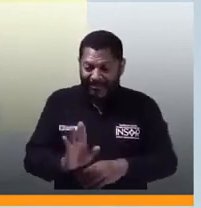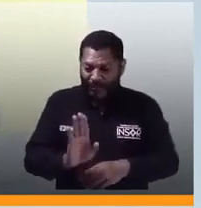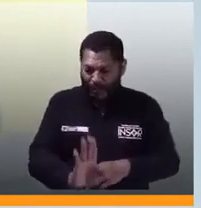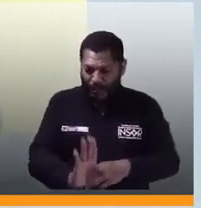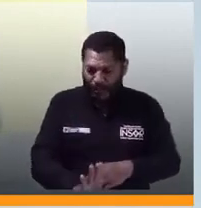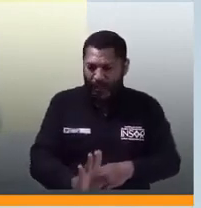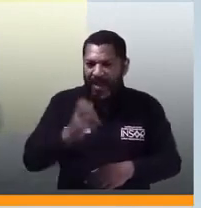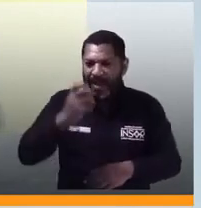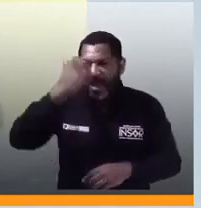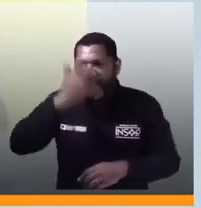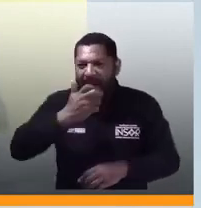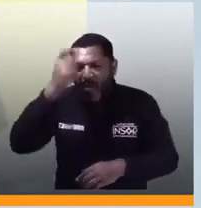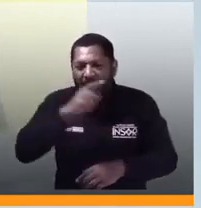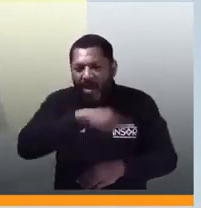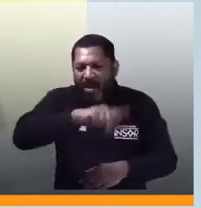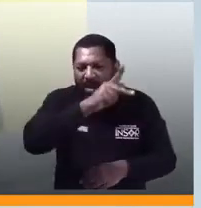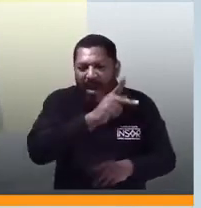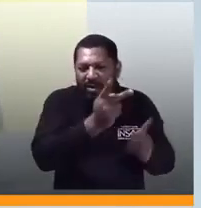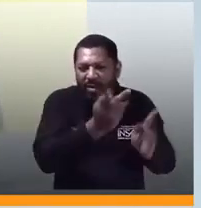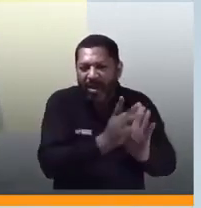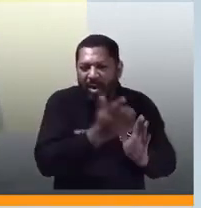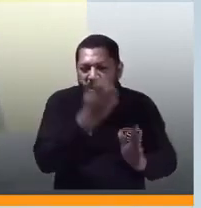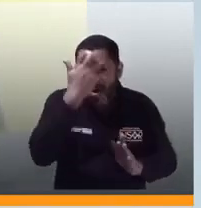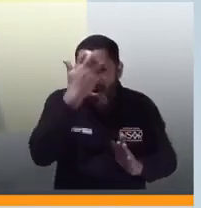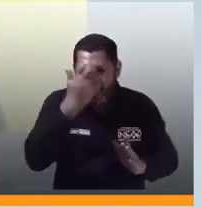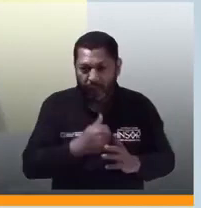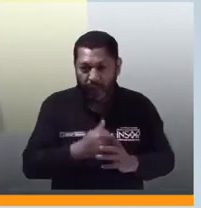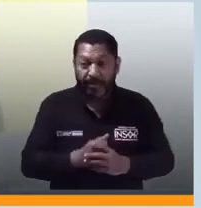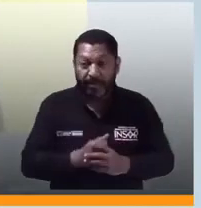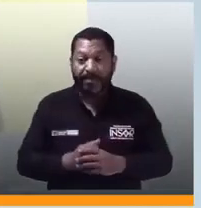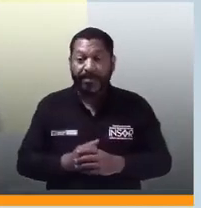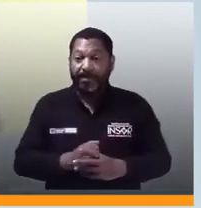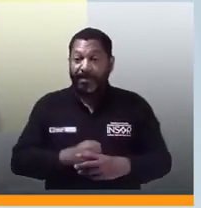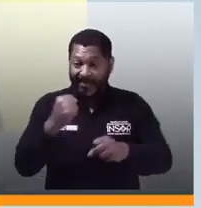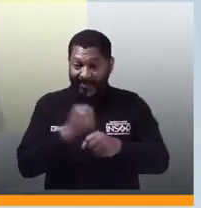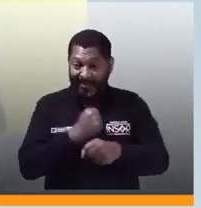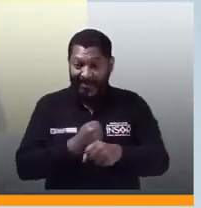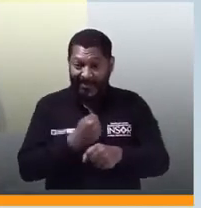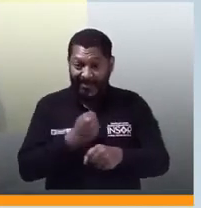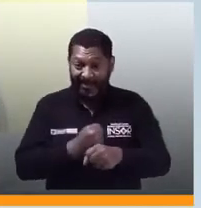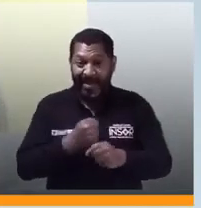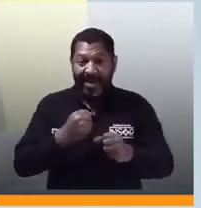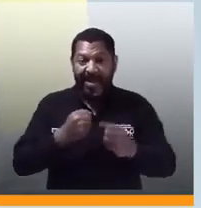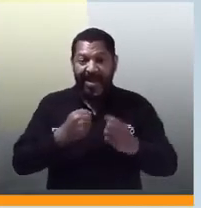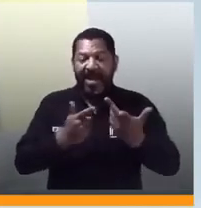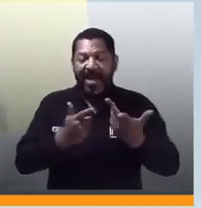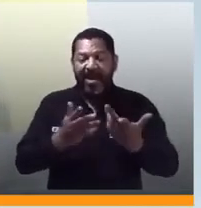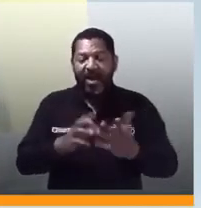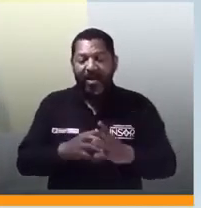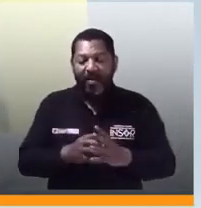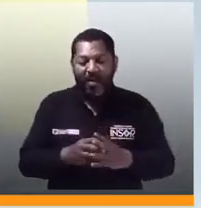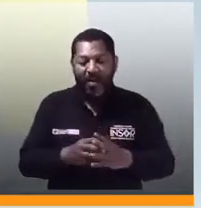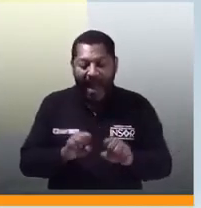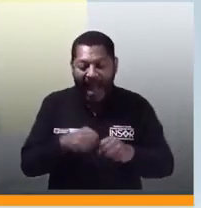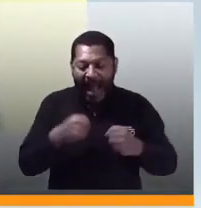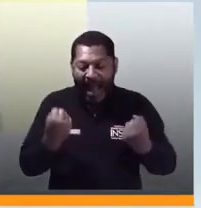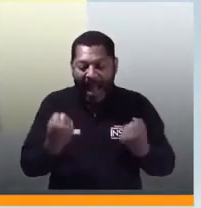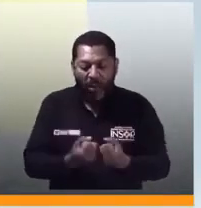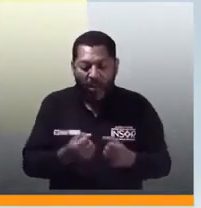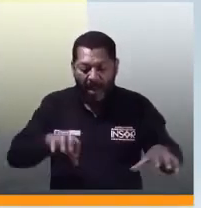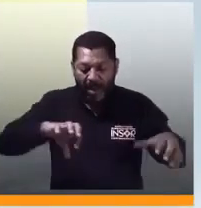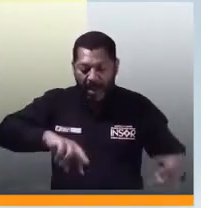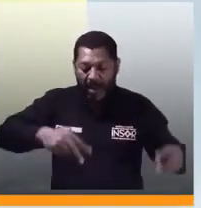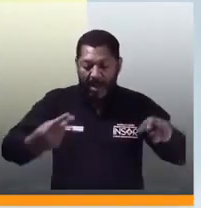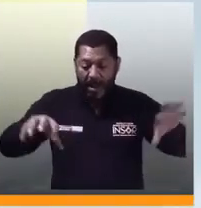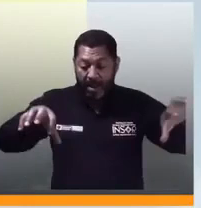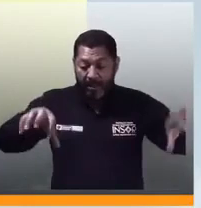evaluar su trabajo. Nosotros hemos asociado el trabajo de aula invertida con portafolios educativos, que los estudiantes lo